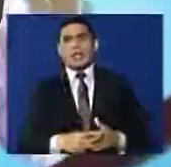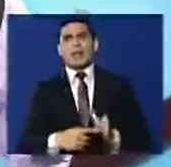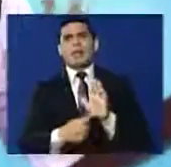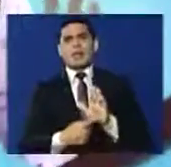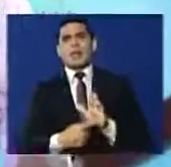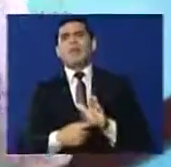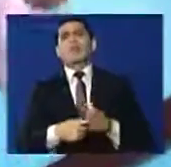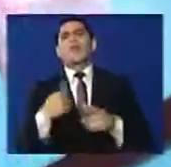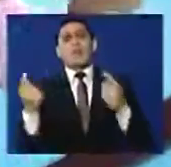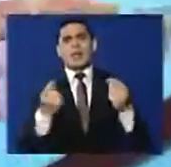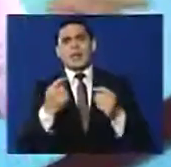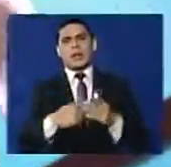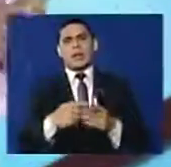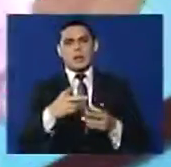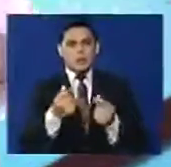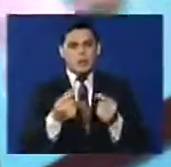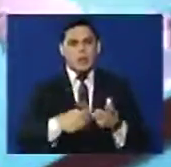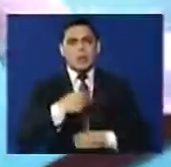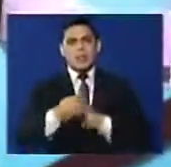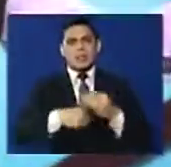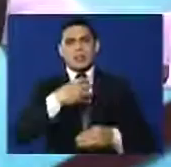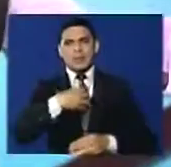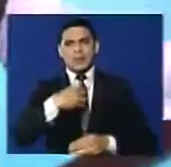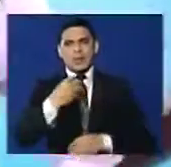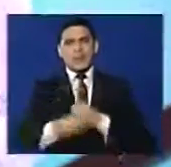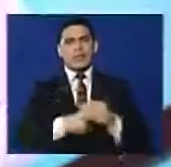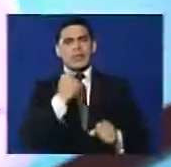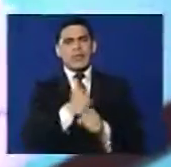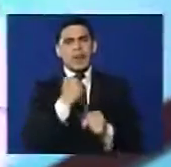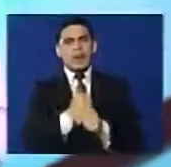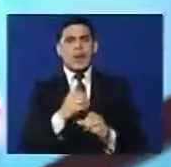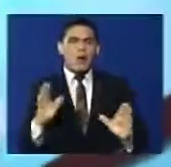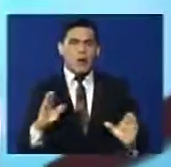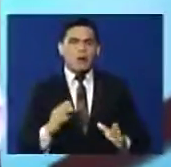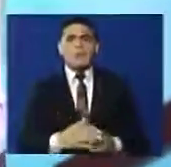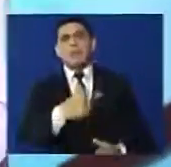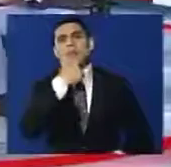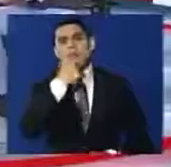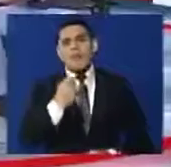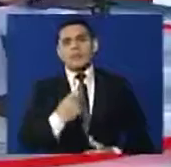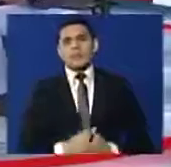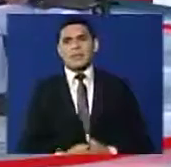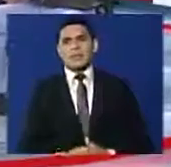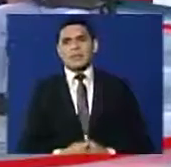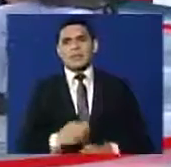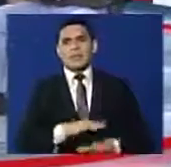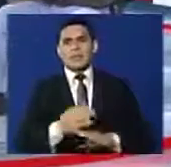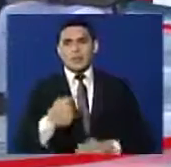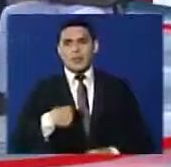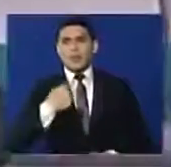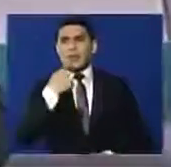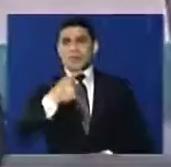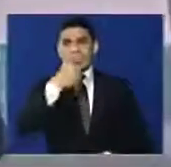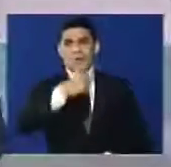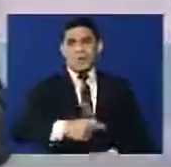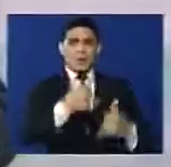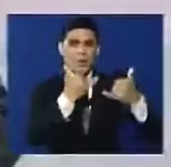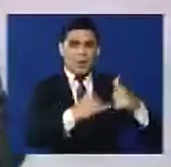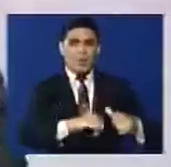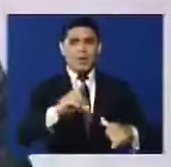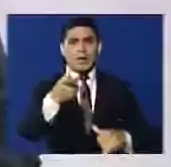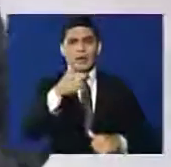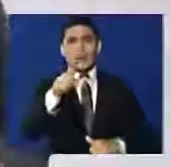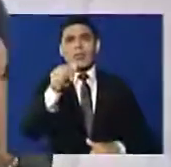poner la propaganda en televisión, y con esa plata que se hace novela y se genera empleo. Es una cuenta fácil. Por eso digo yo que el hijo de la señora Gladys tiene que